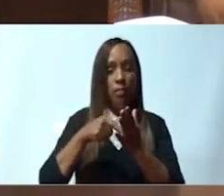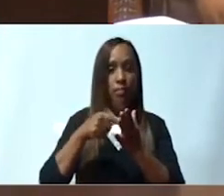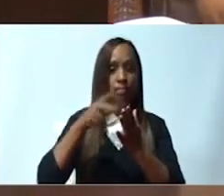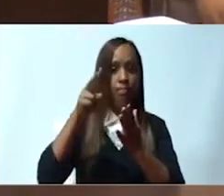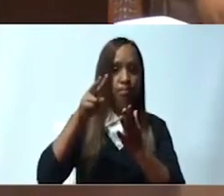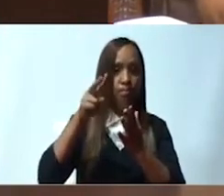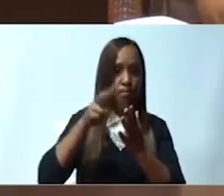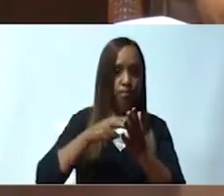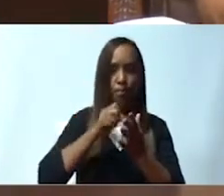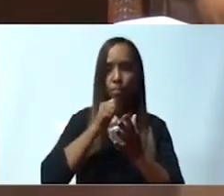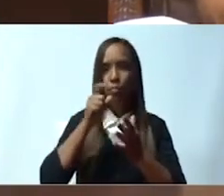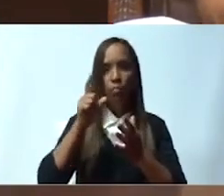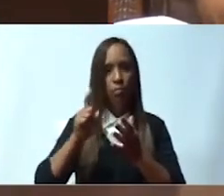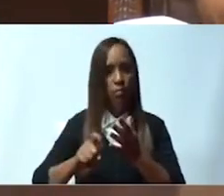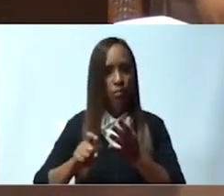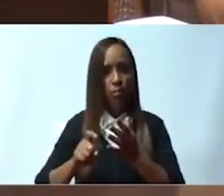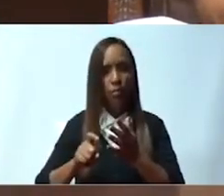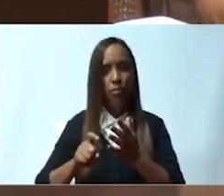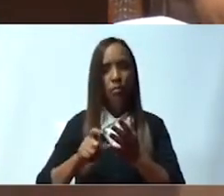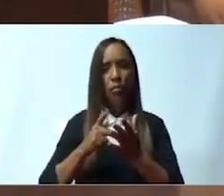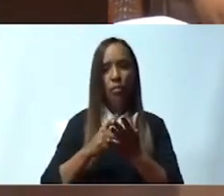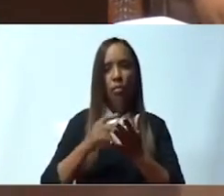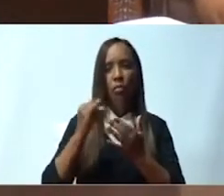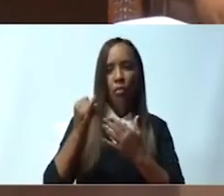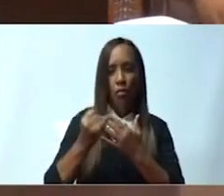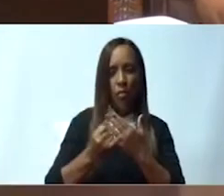A votación, ¿sí o no?